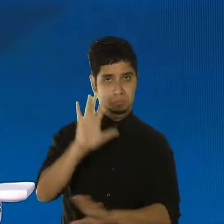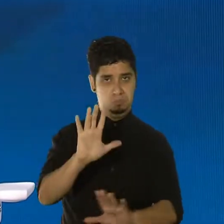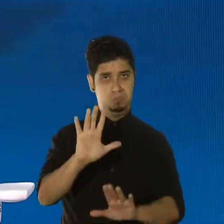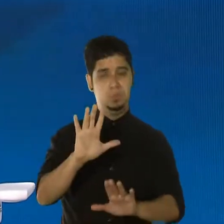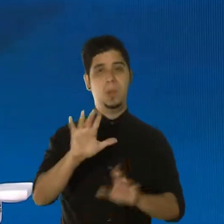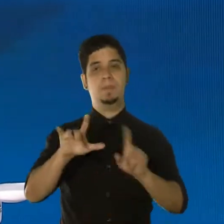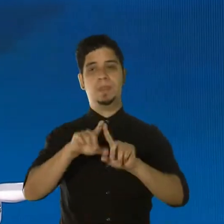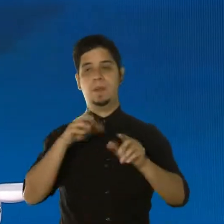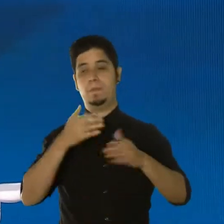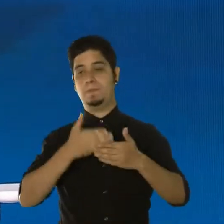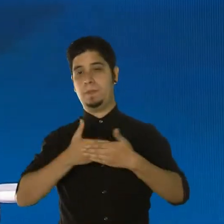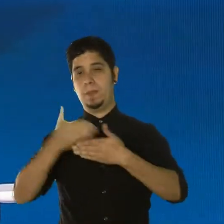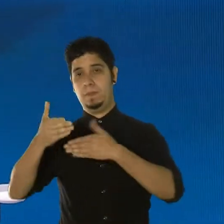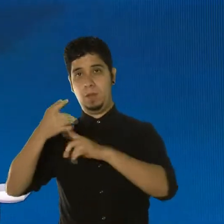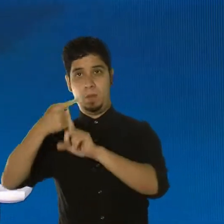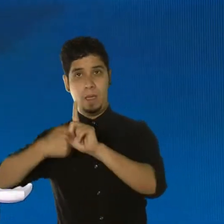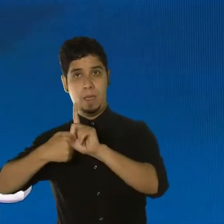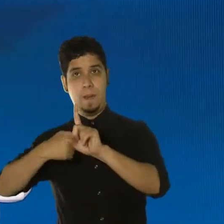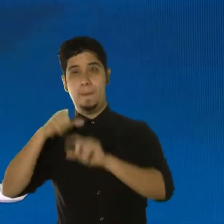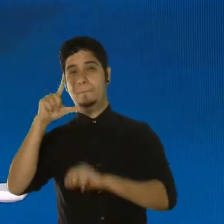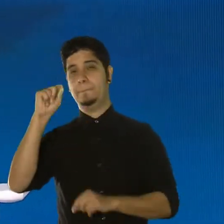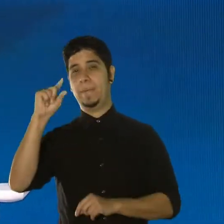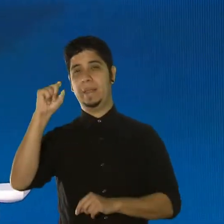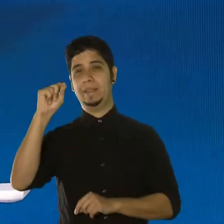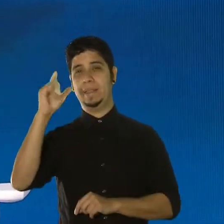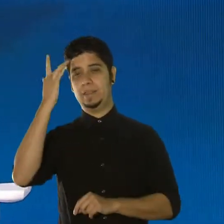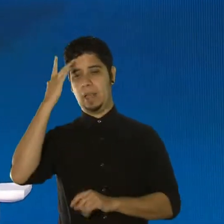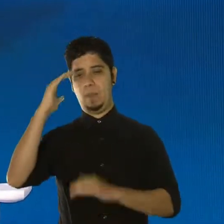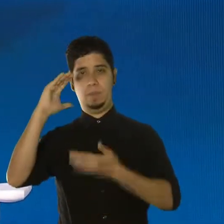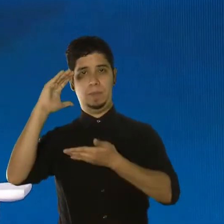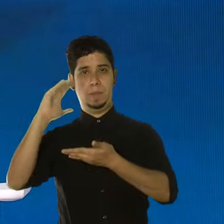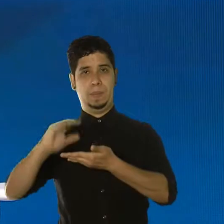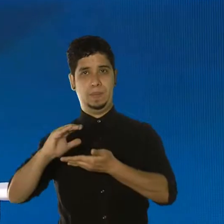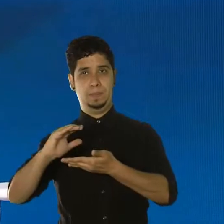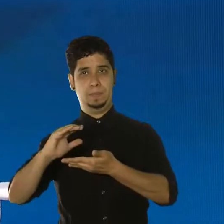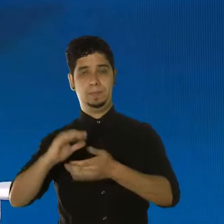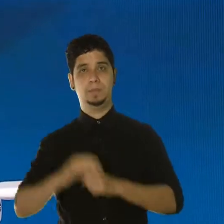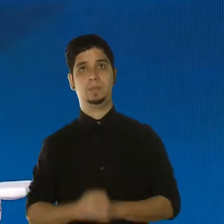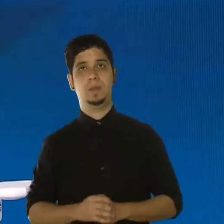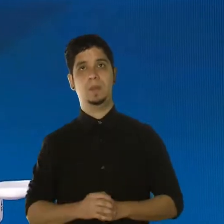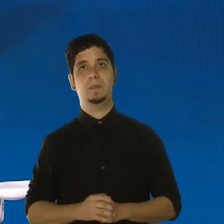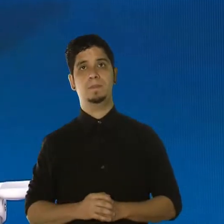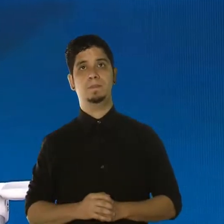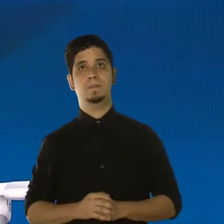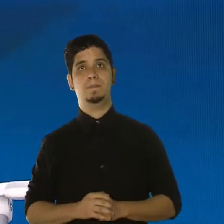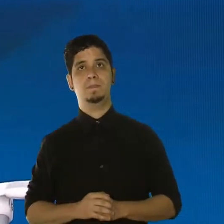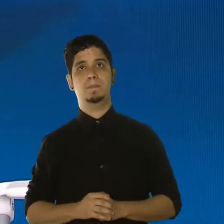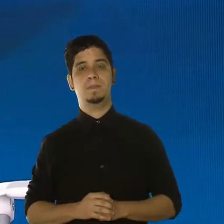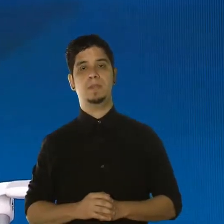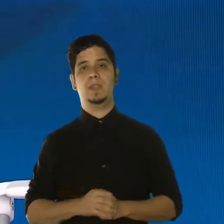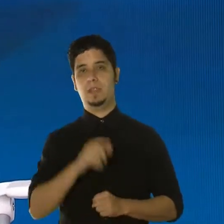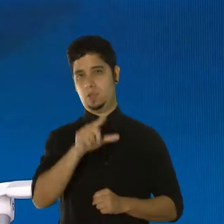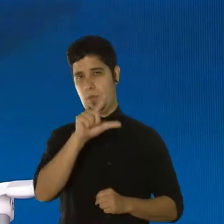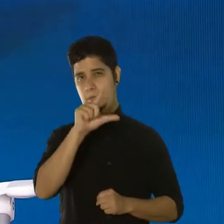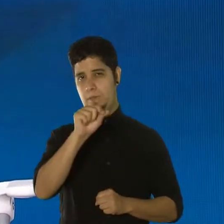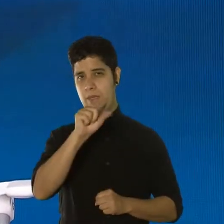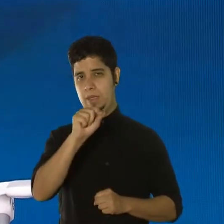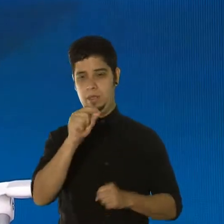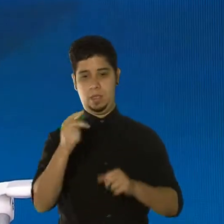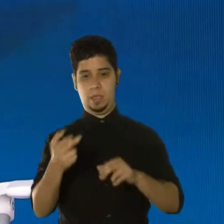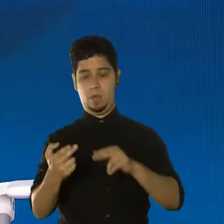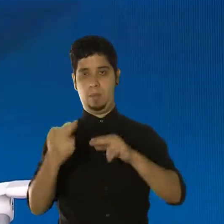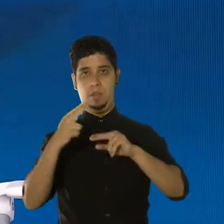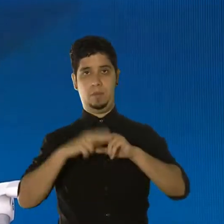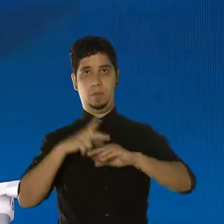al otro mes esos 20 centavos bajaron. Esos 20 centavos originales ocasionaron un alza en el precio en Puerto